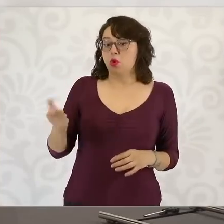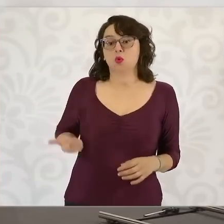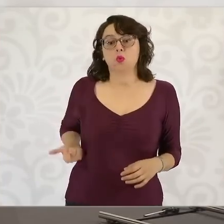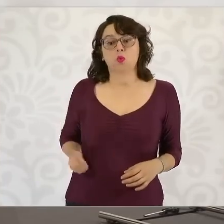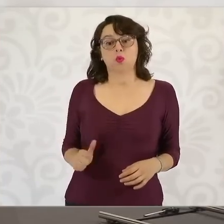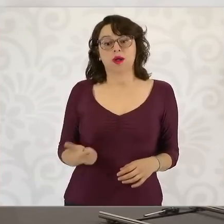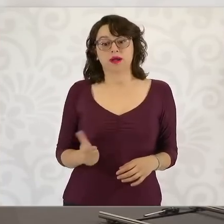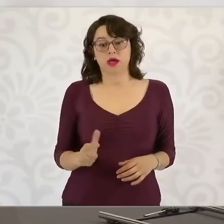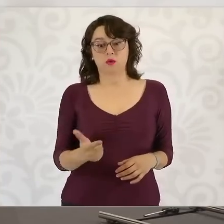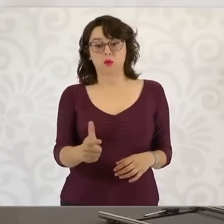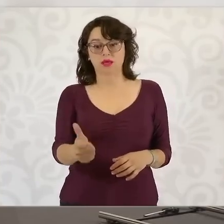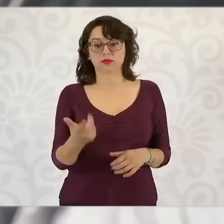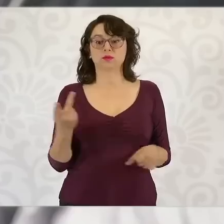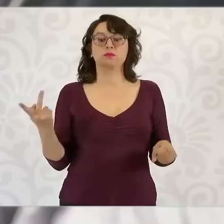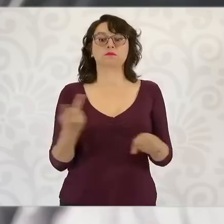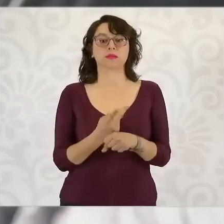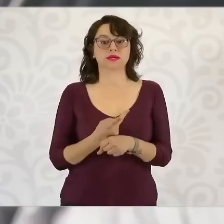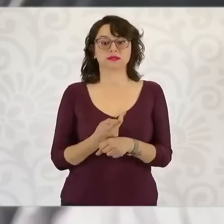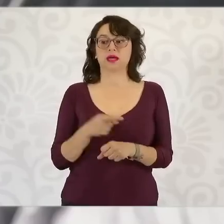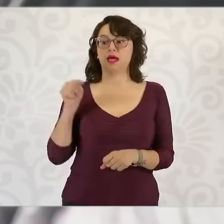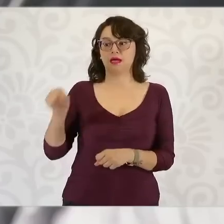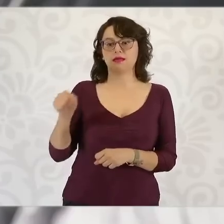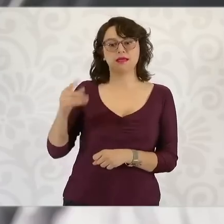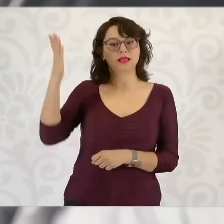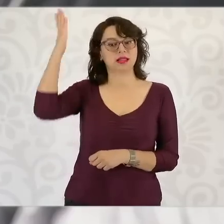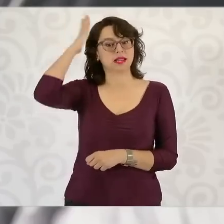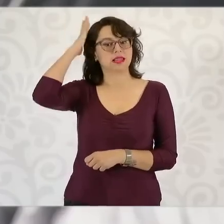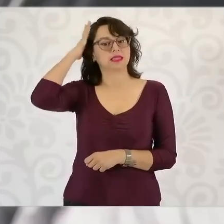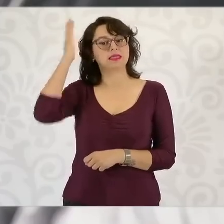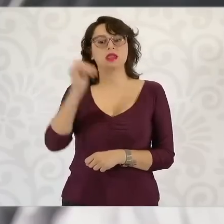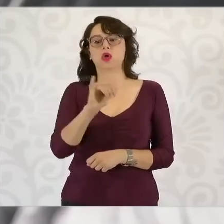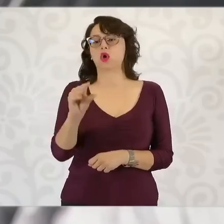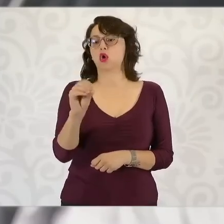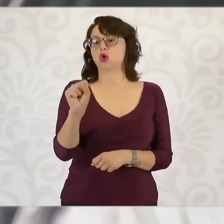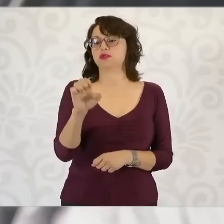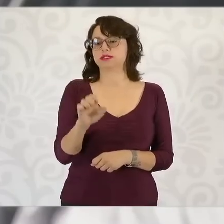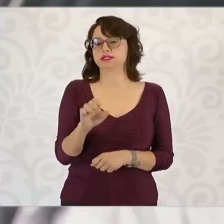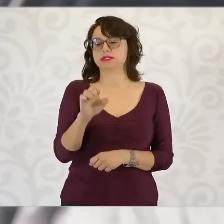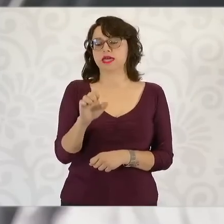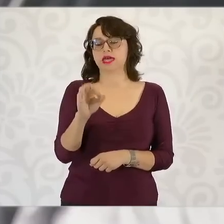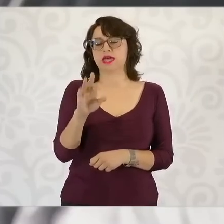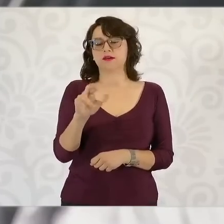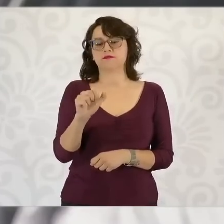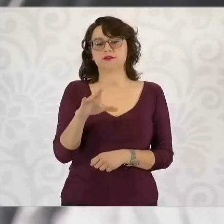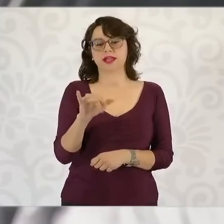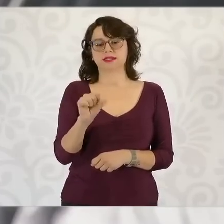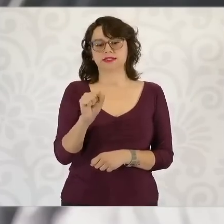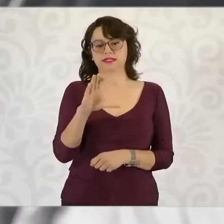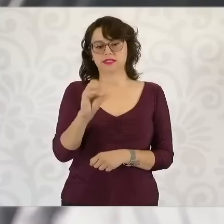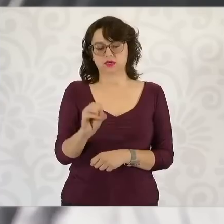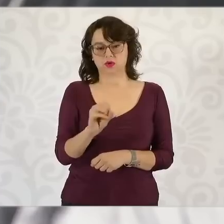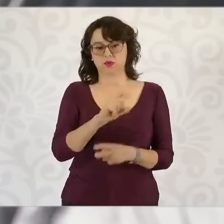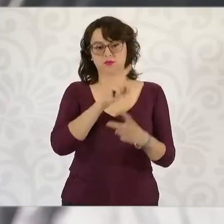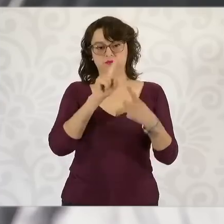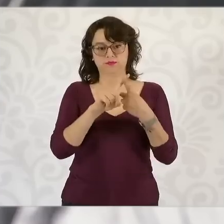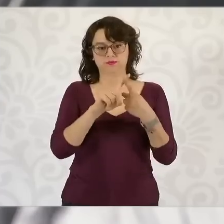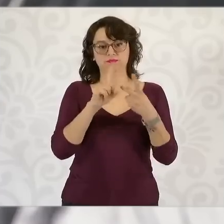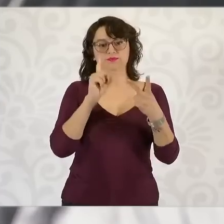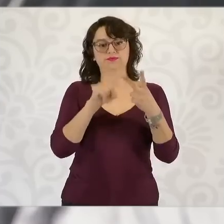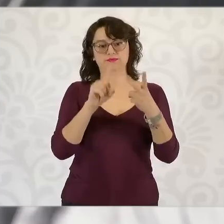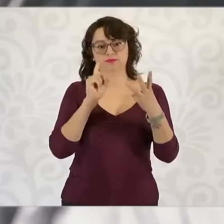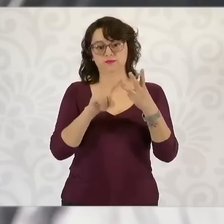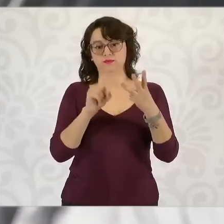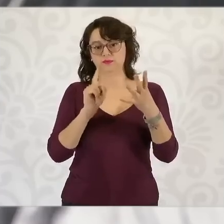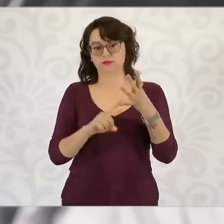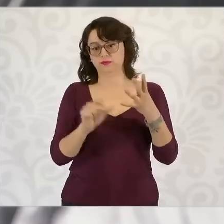maestra Marcela Figueroa, desde la detención de José Francisco N., alias Alfa 1, y de 3 operaciones que se hicieron de